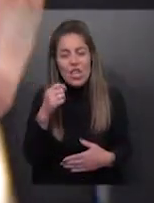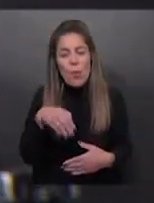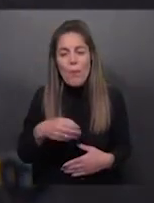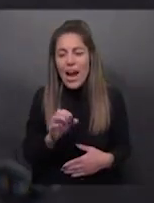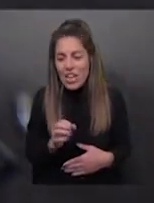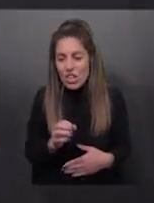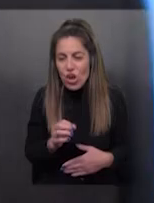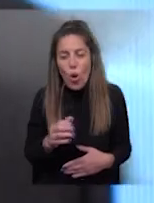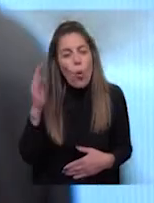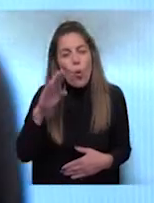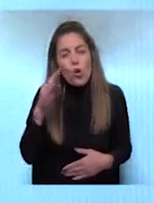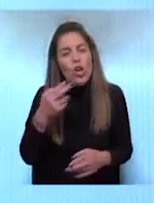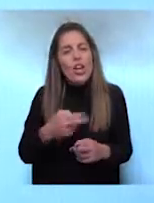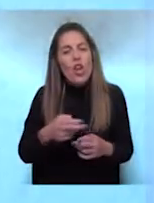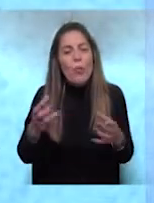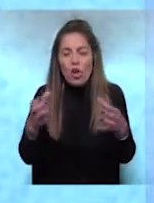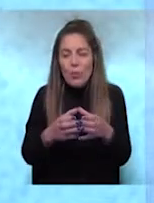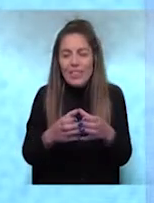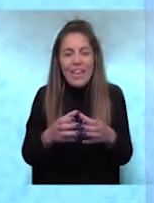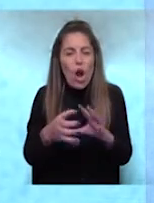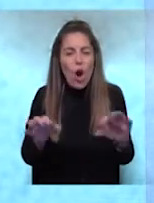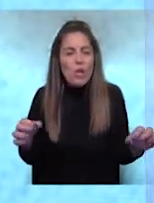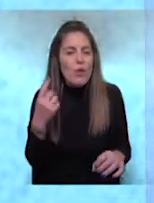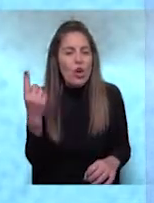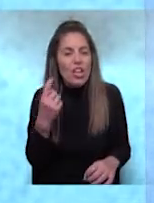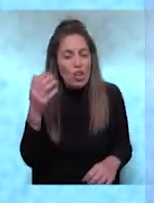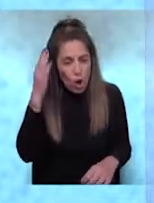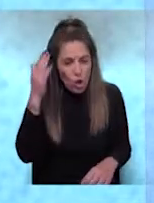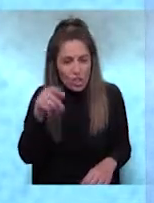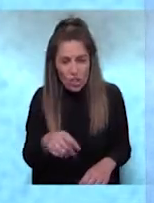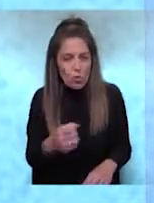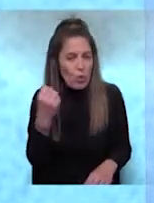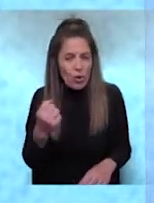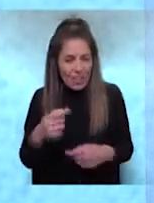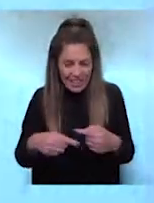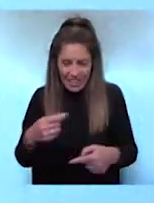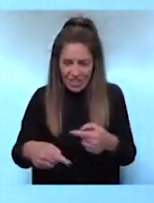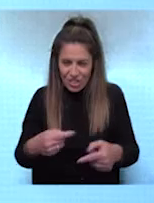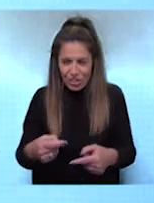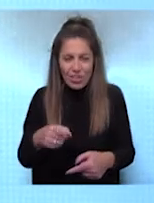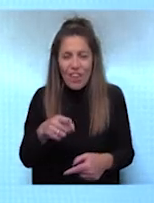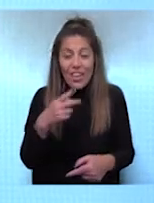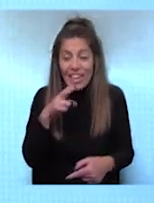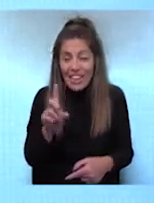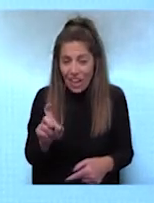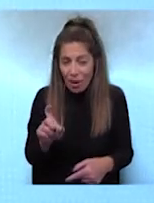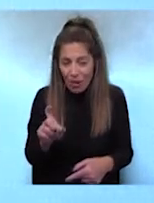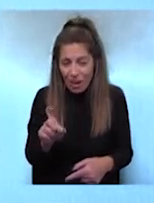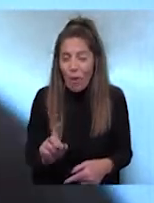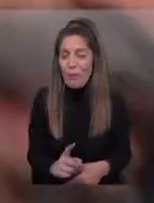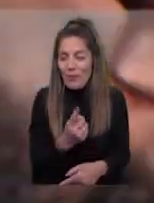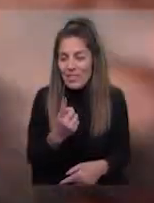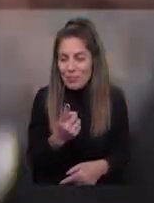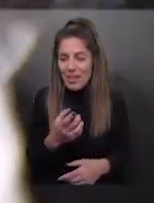a usted en nombre del Comité Olímpico Internacional. Sí. Somos conscientes de su destacada trayectoria. A ver, ¿el agua? Como uno de los